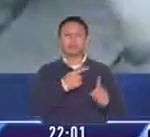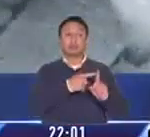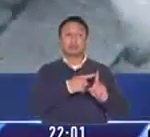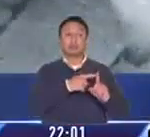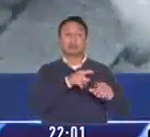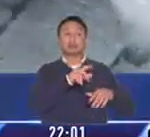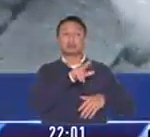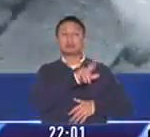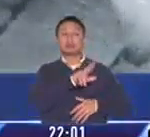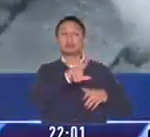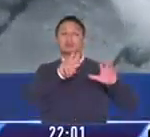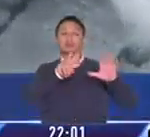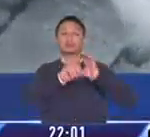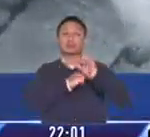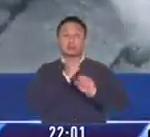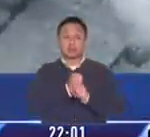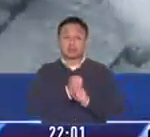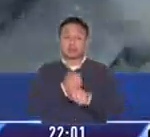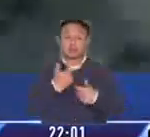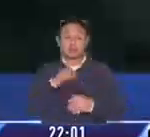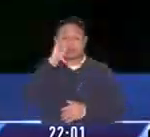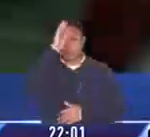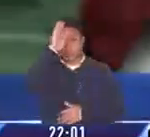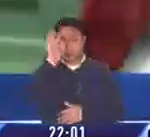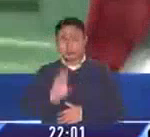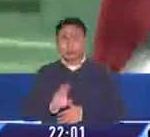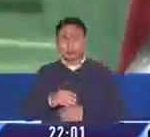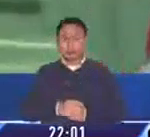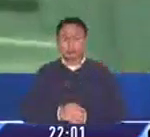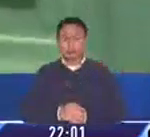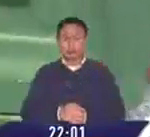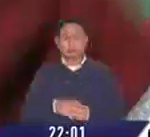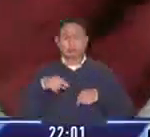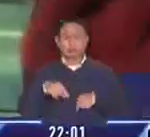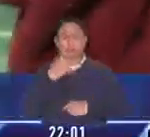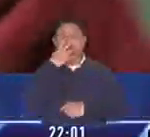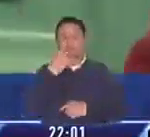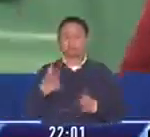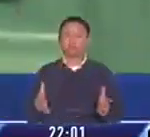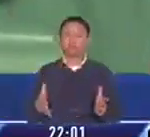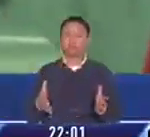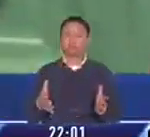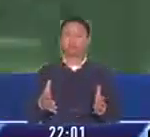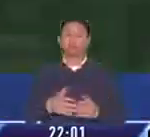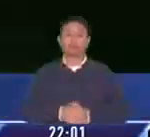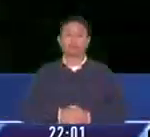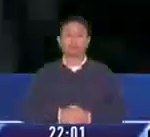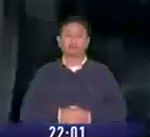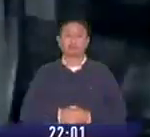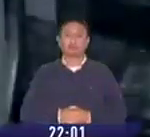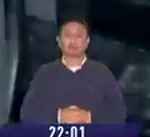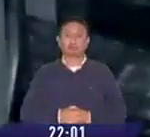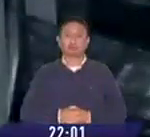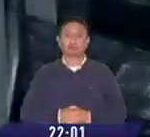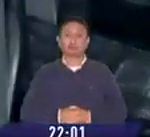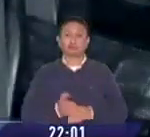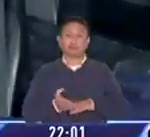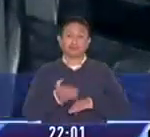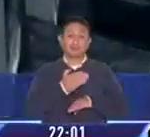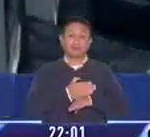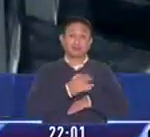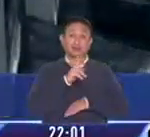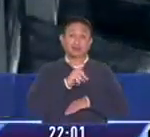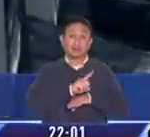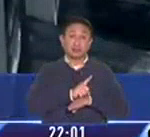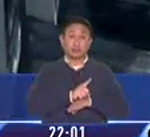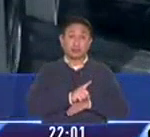37 años se debate entre la vida y la muerte. En estado de coma y en terapia intensiva. 3 minutos antes, el mismo